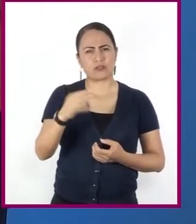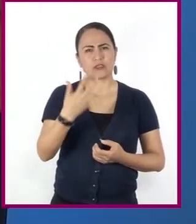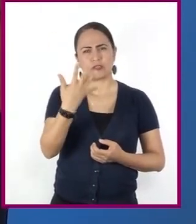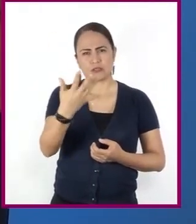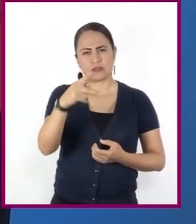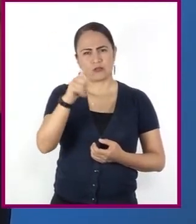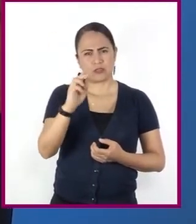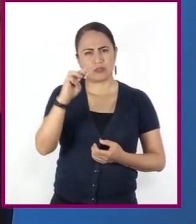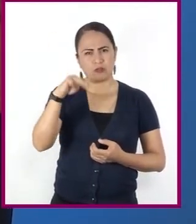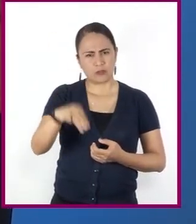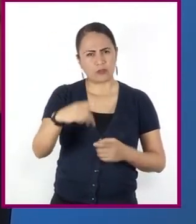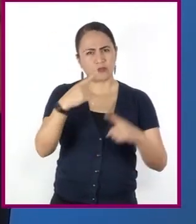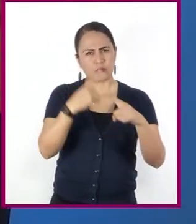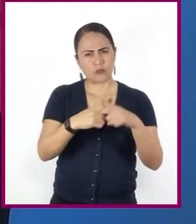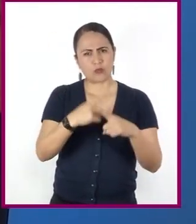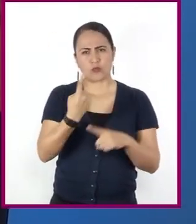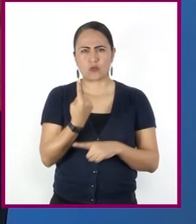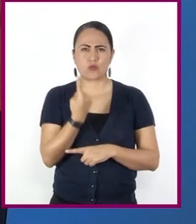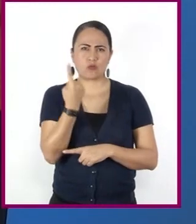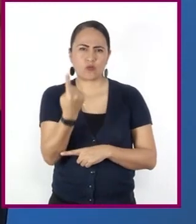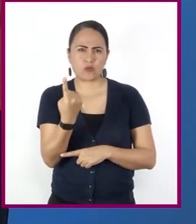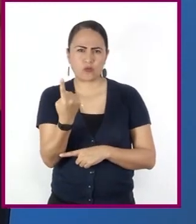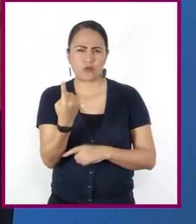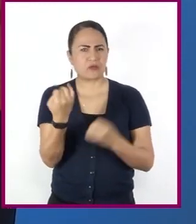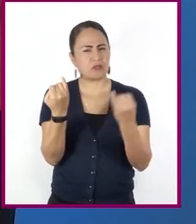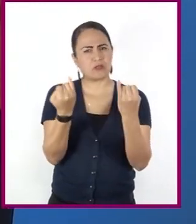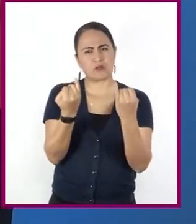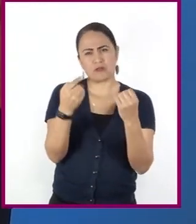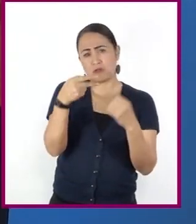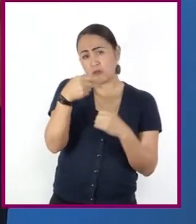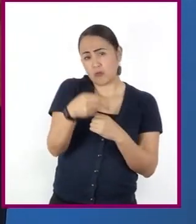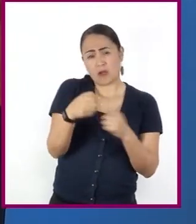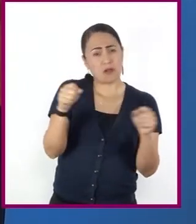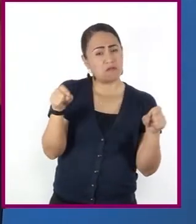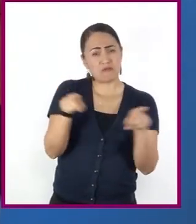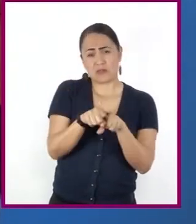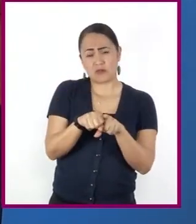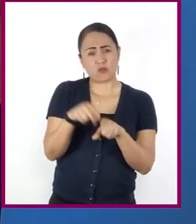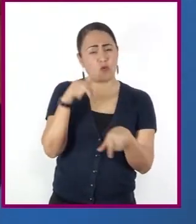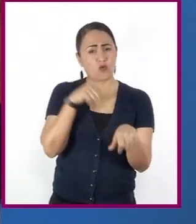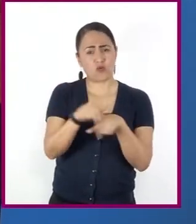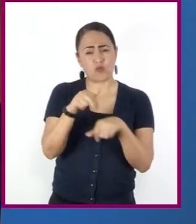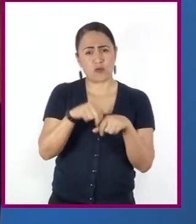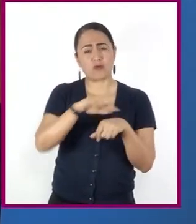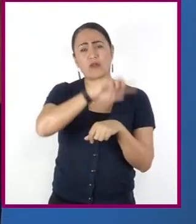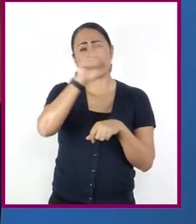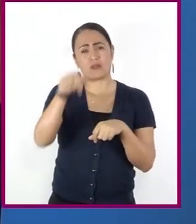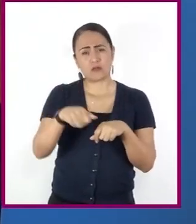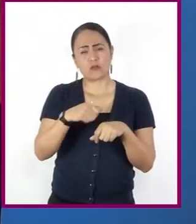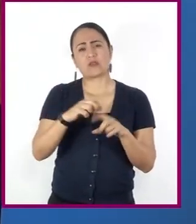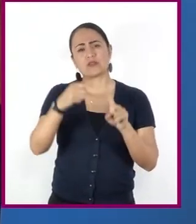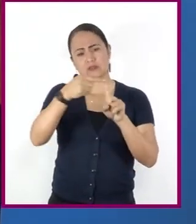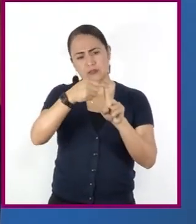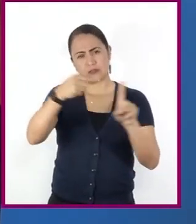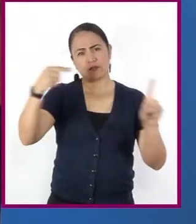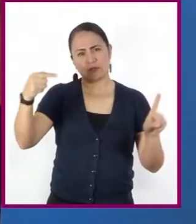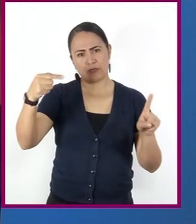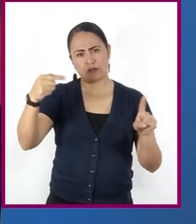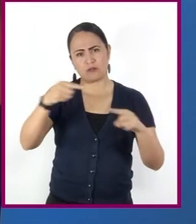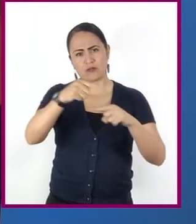42.195 kilómetros por una milla, que es igual al mismo número, y divido el resultado